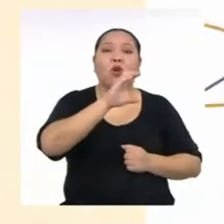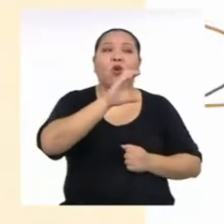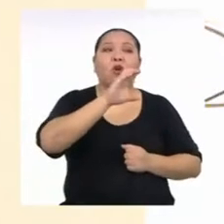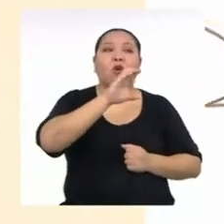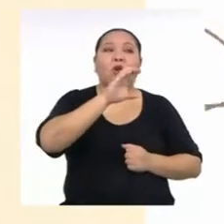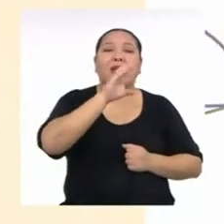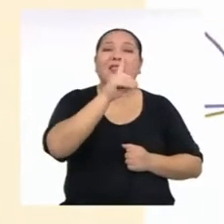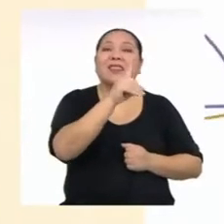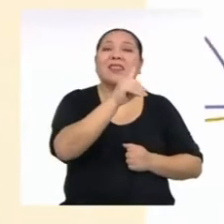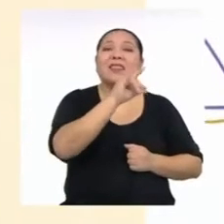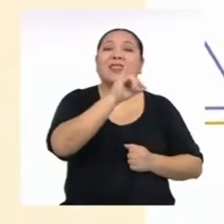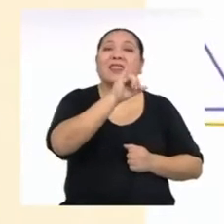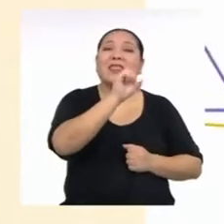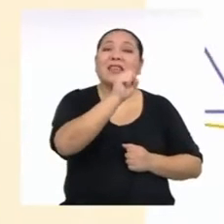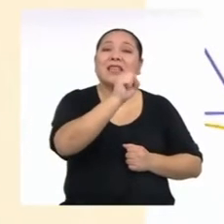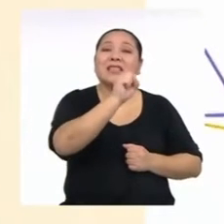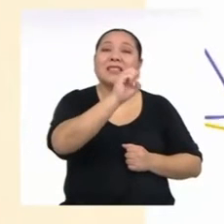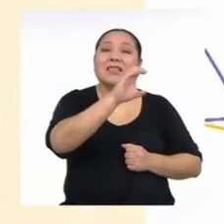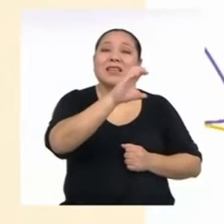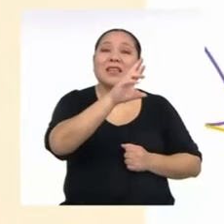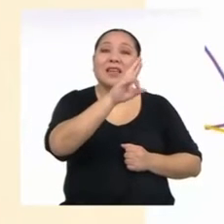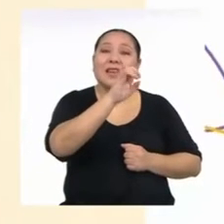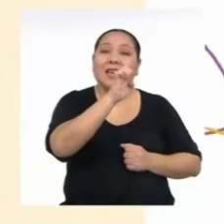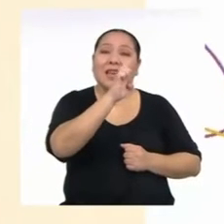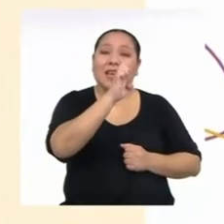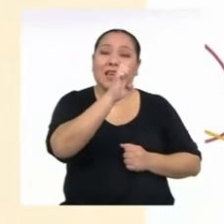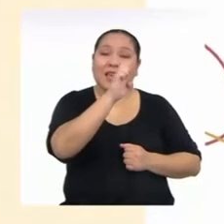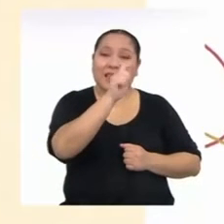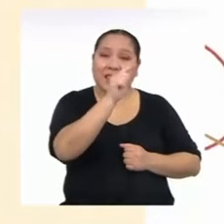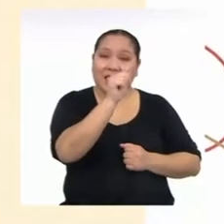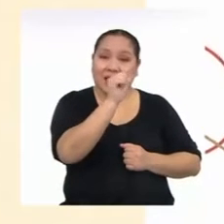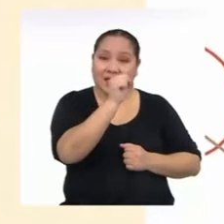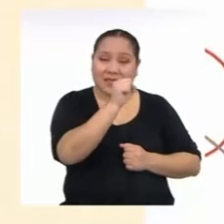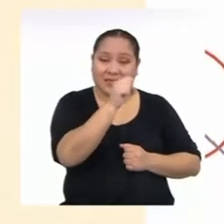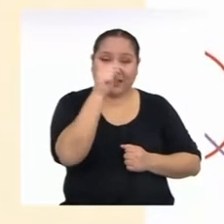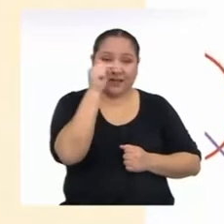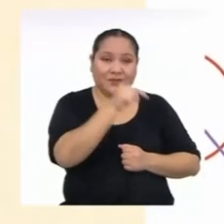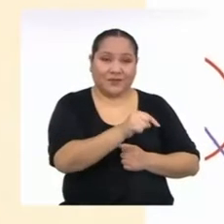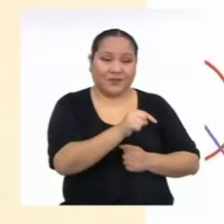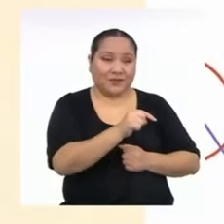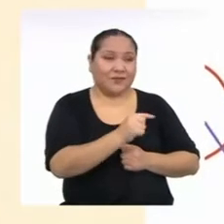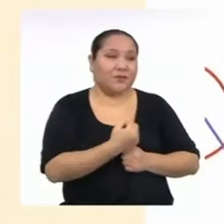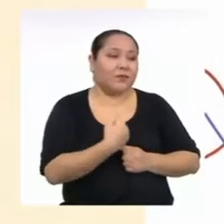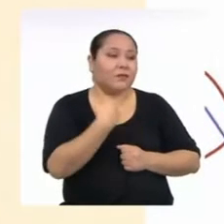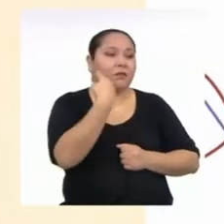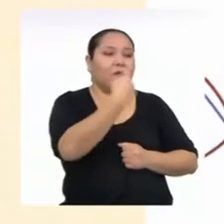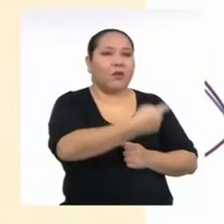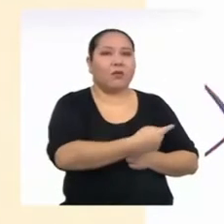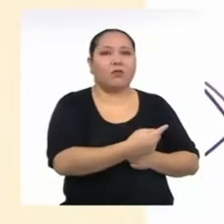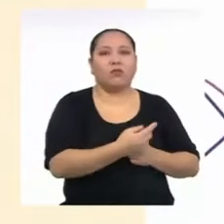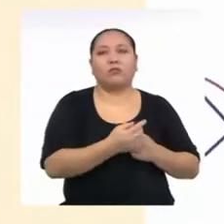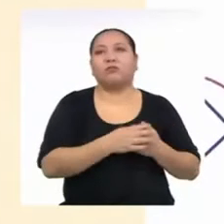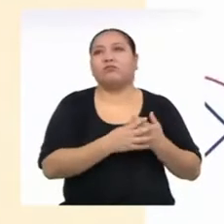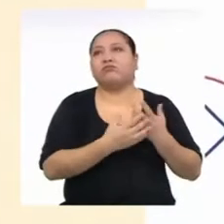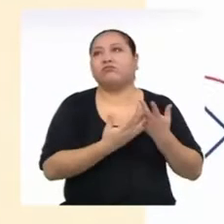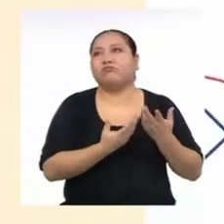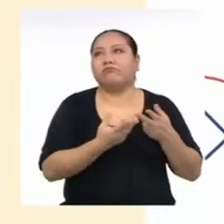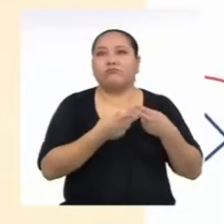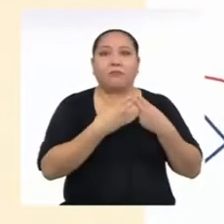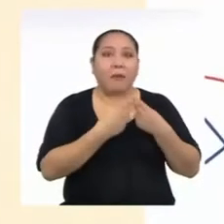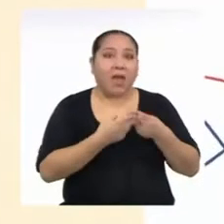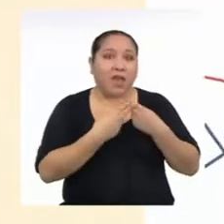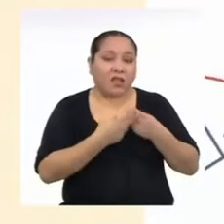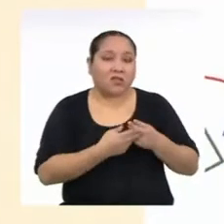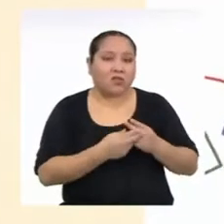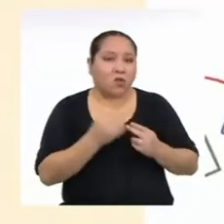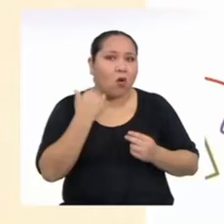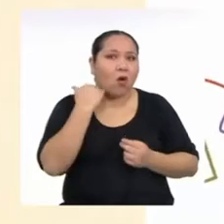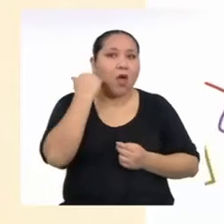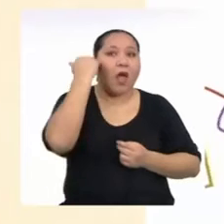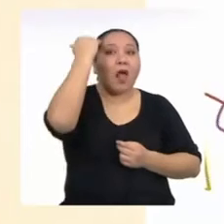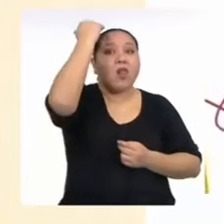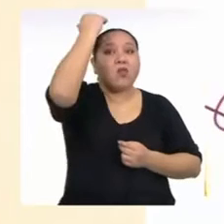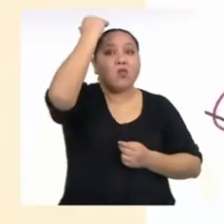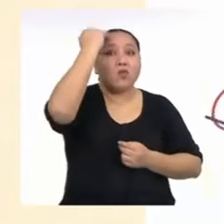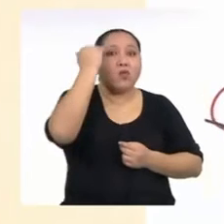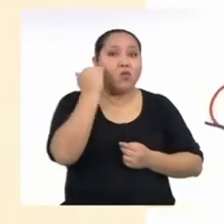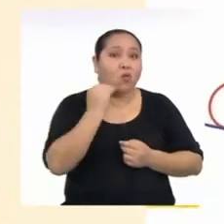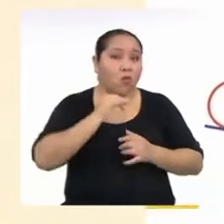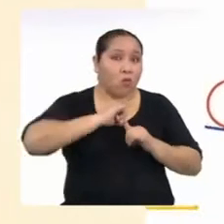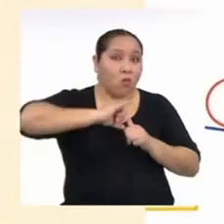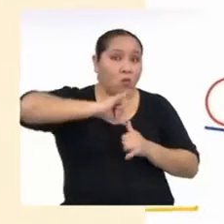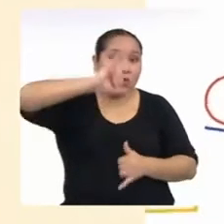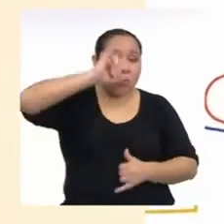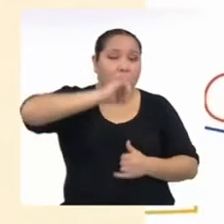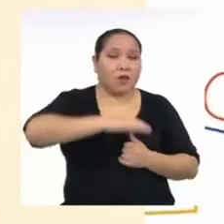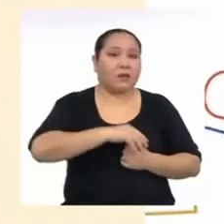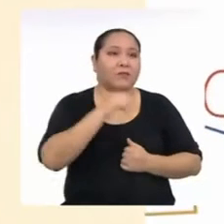cuantitativas discretas. Y el valor de la masa corporal, la estatura, son ejemplos